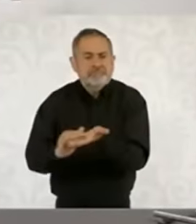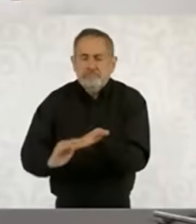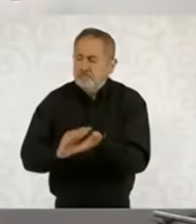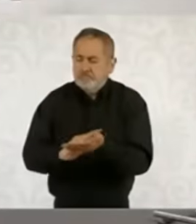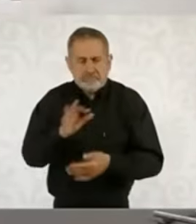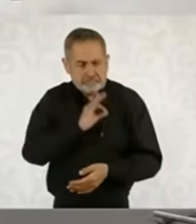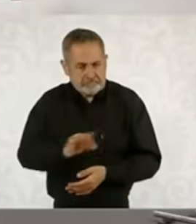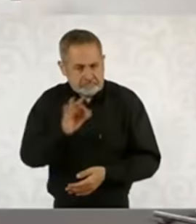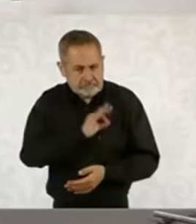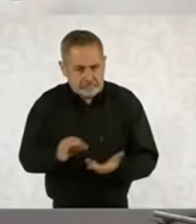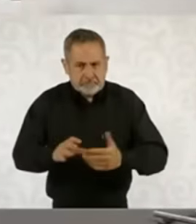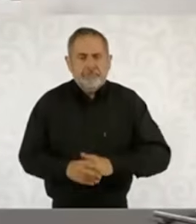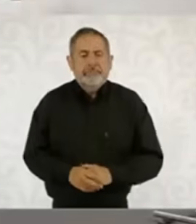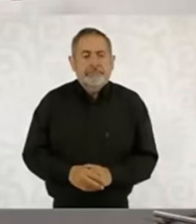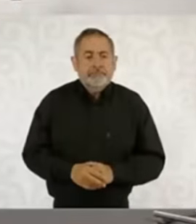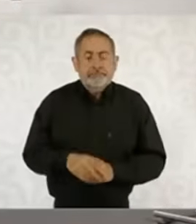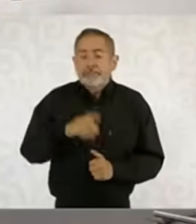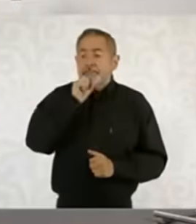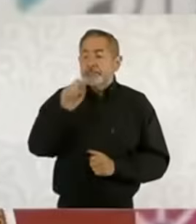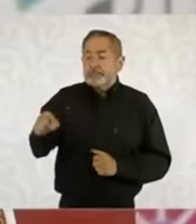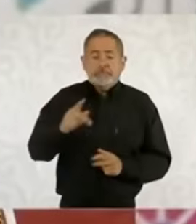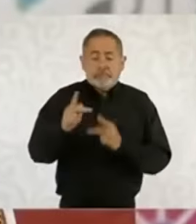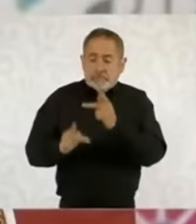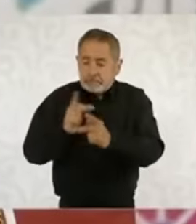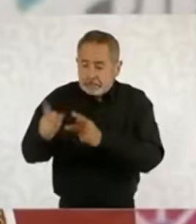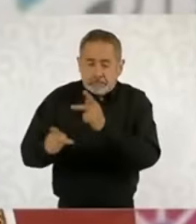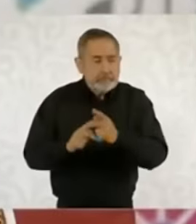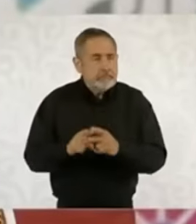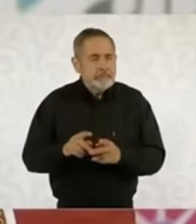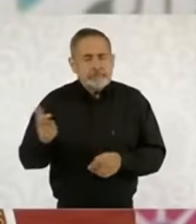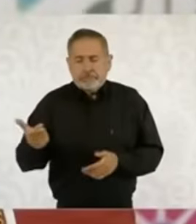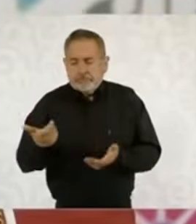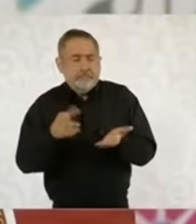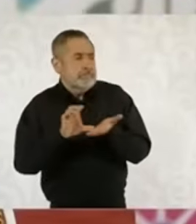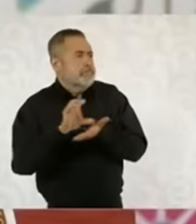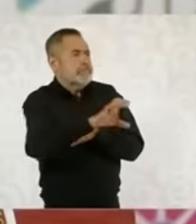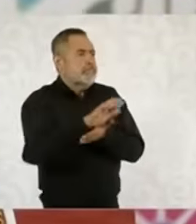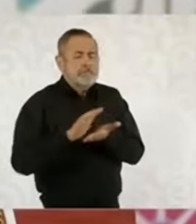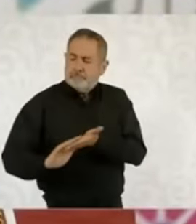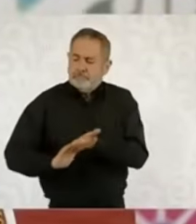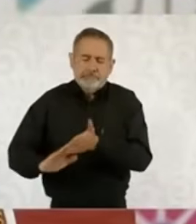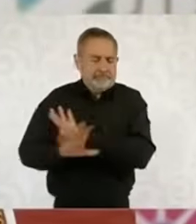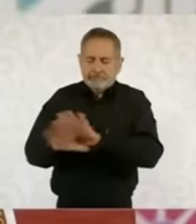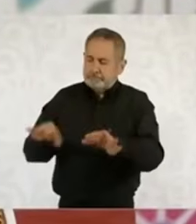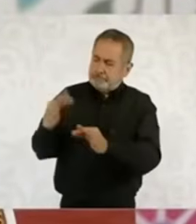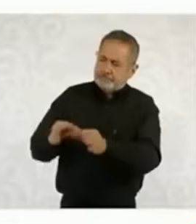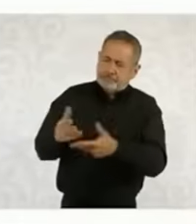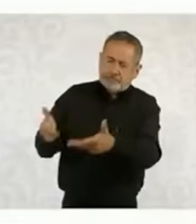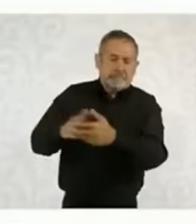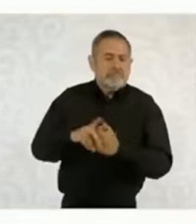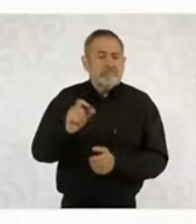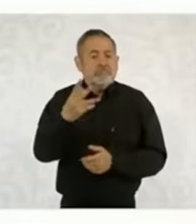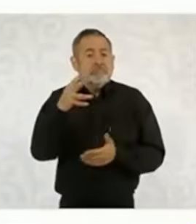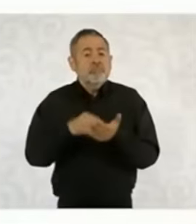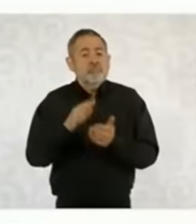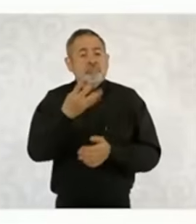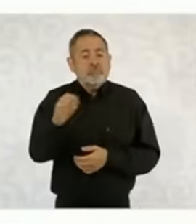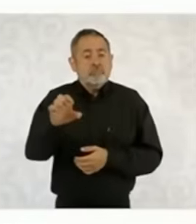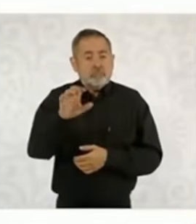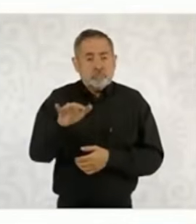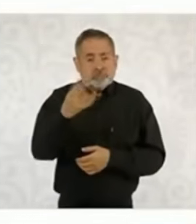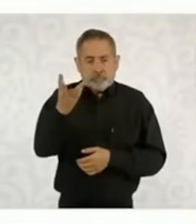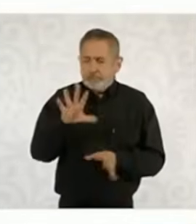relación, la siguiente, por favor, a la cancelación de hipotecas, llevamos un total de